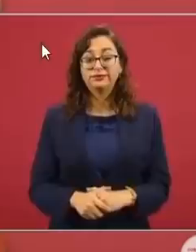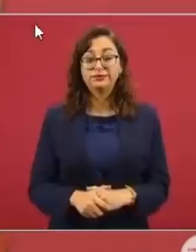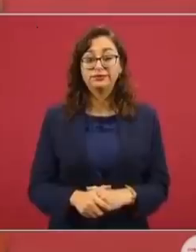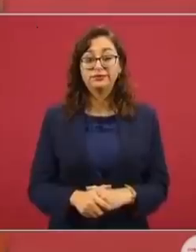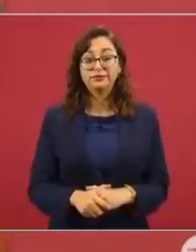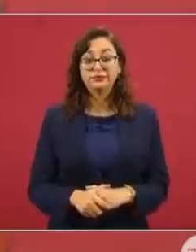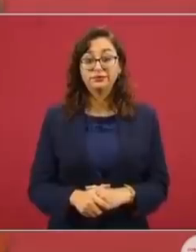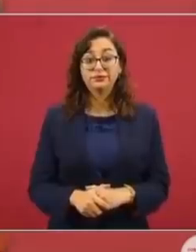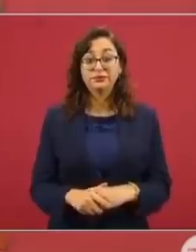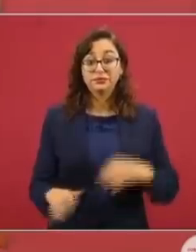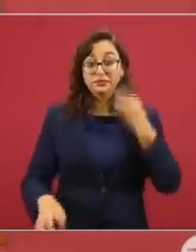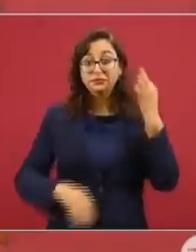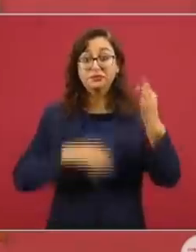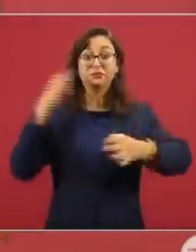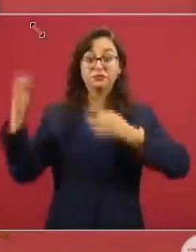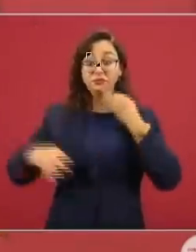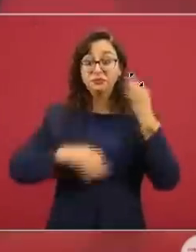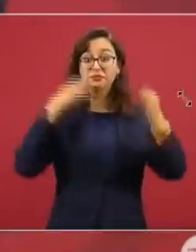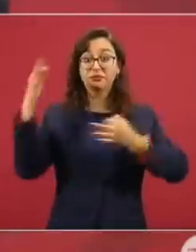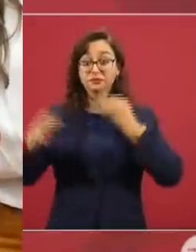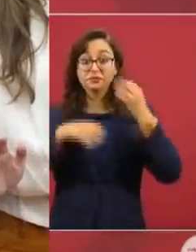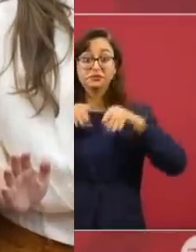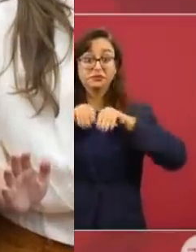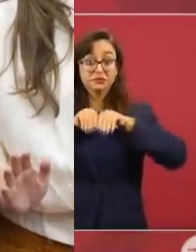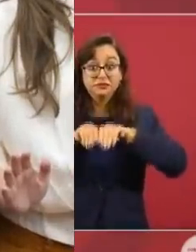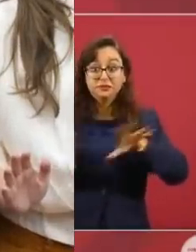Pues campaña, ¿no?